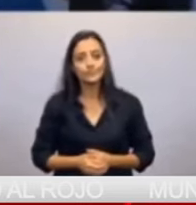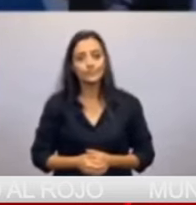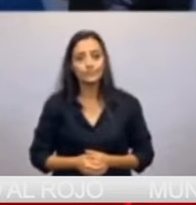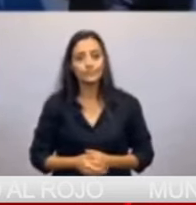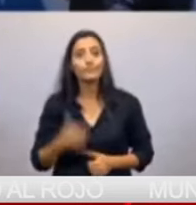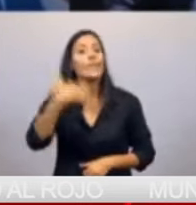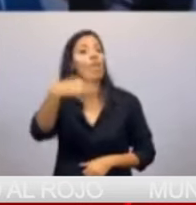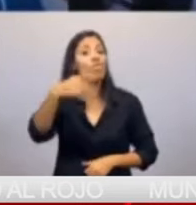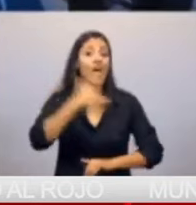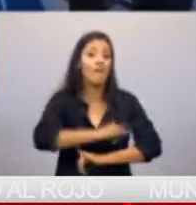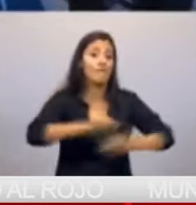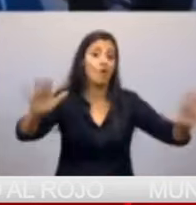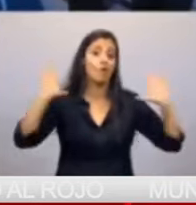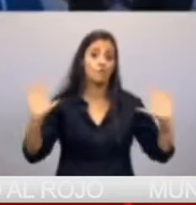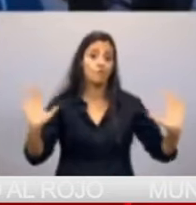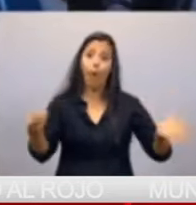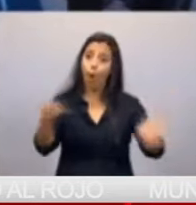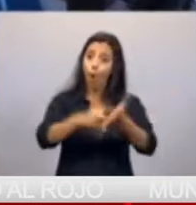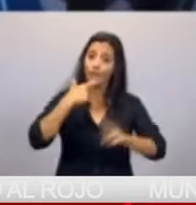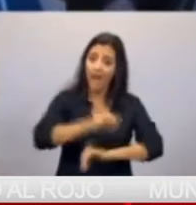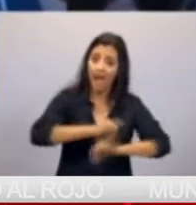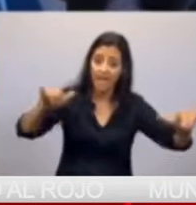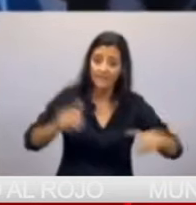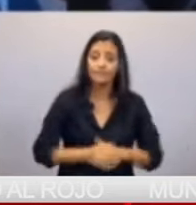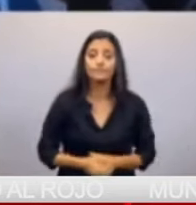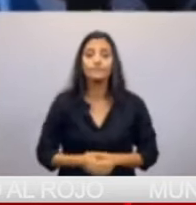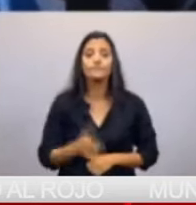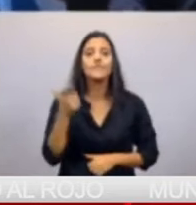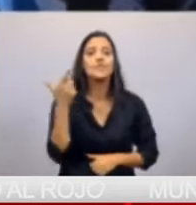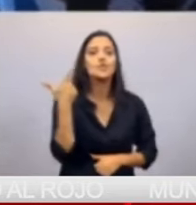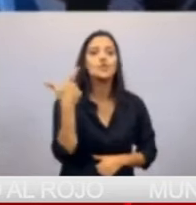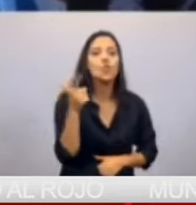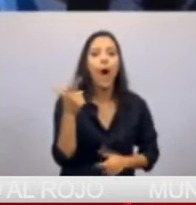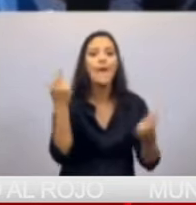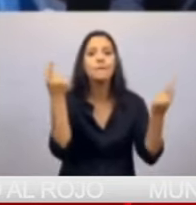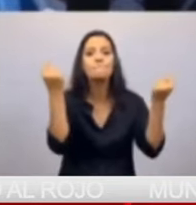tengo que decírselos de nuevo, no hay plata.